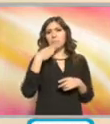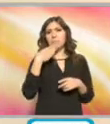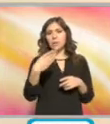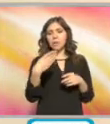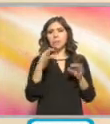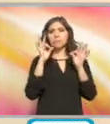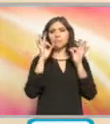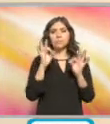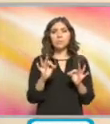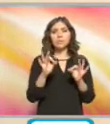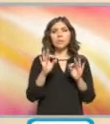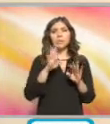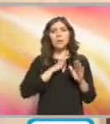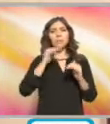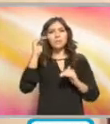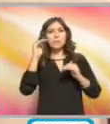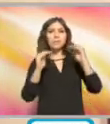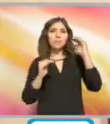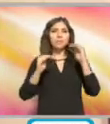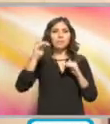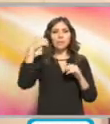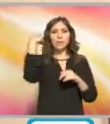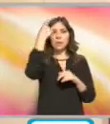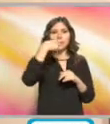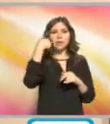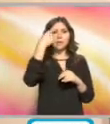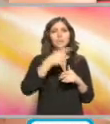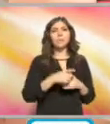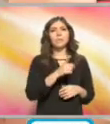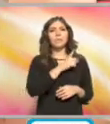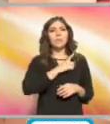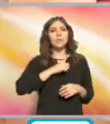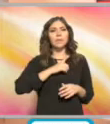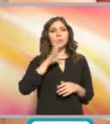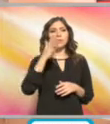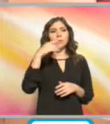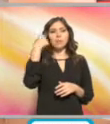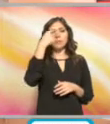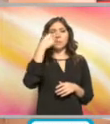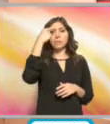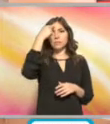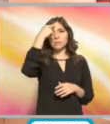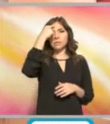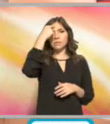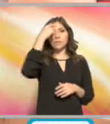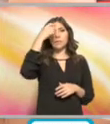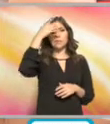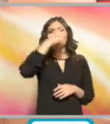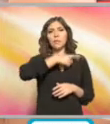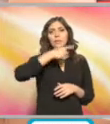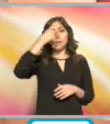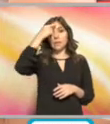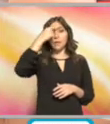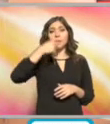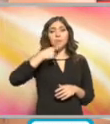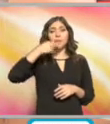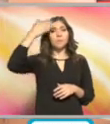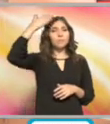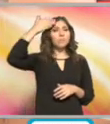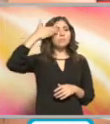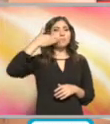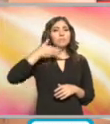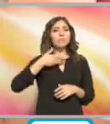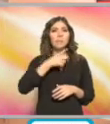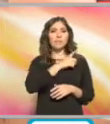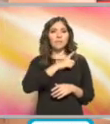con lineamientos en adecuados, equilibrio. exactamente, en equilibrio, debe de tener una línea recta en estas estructuras que les estas platiqué. que acabas de